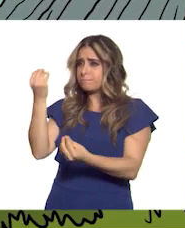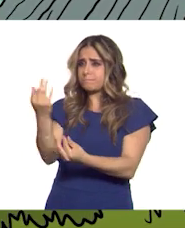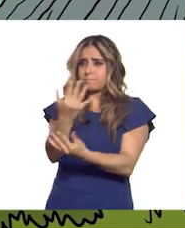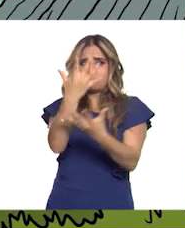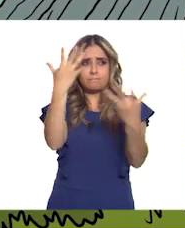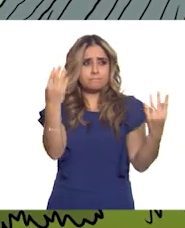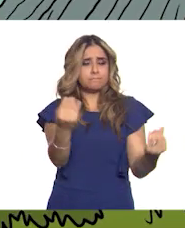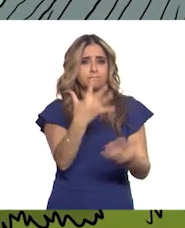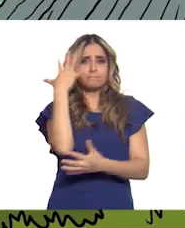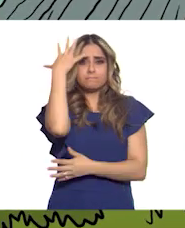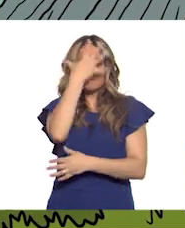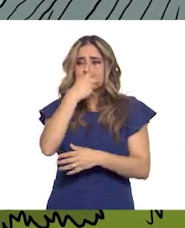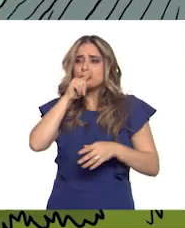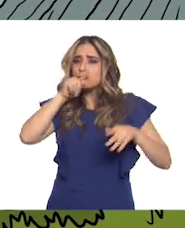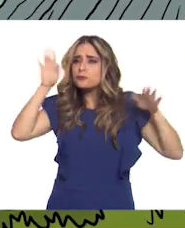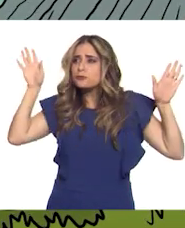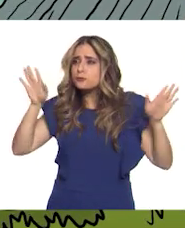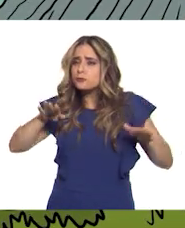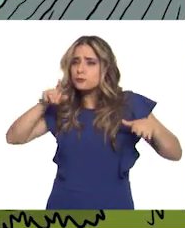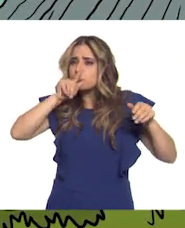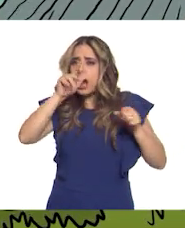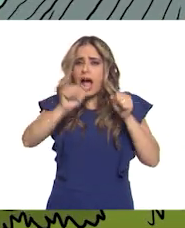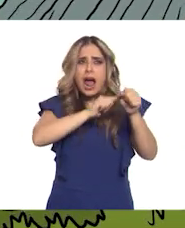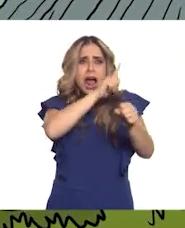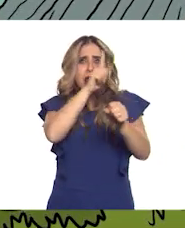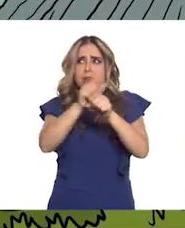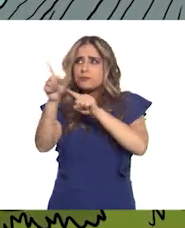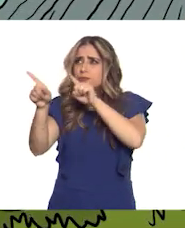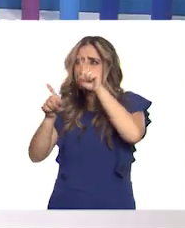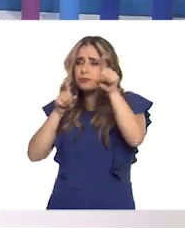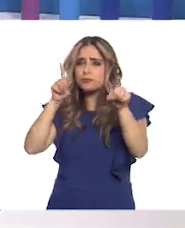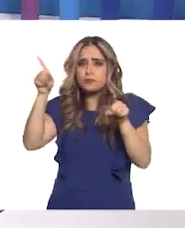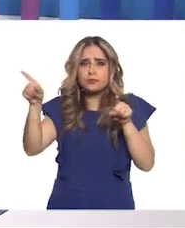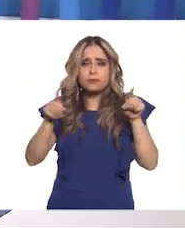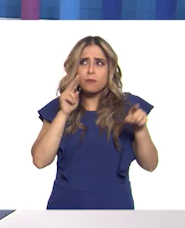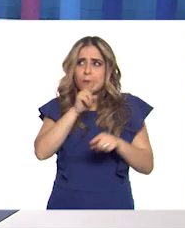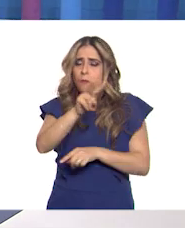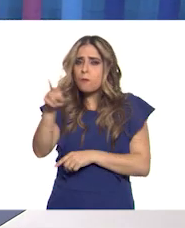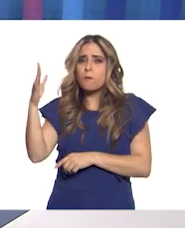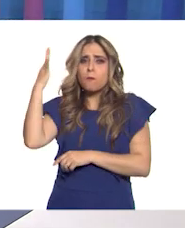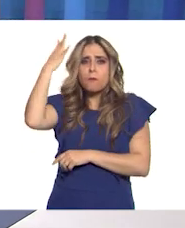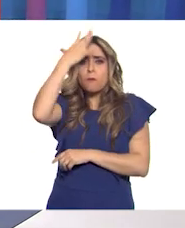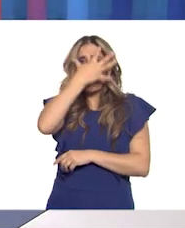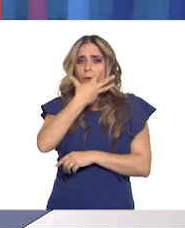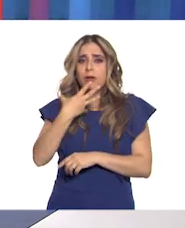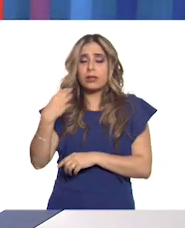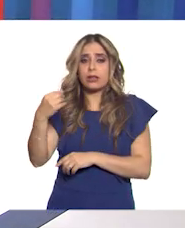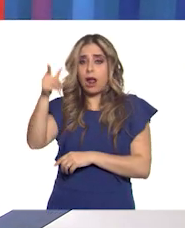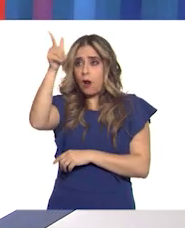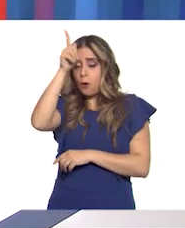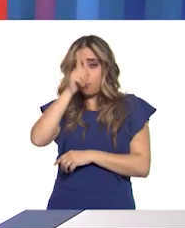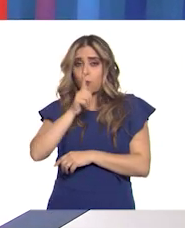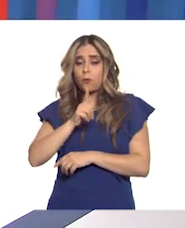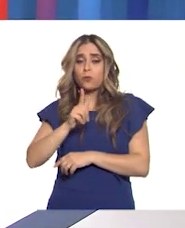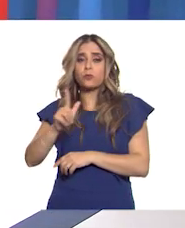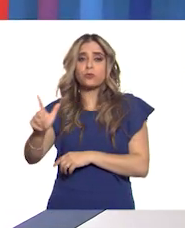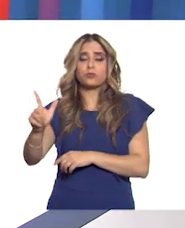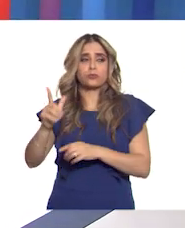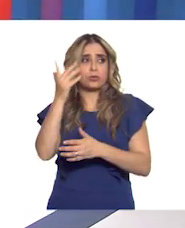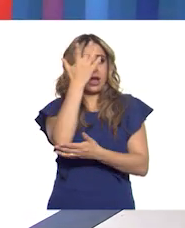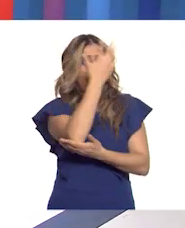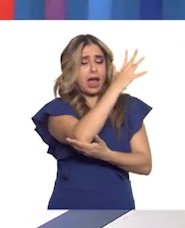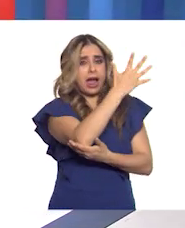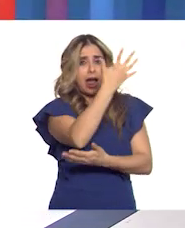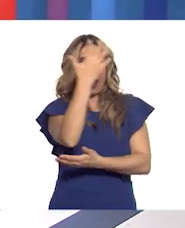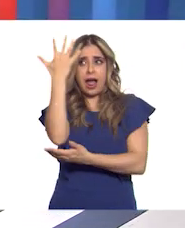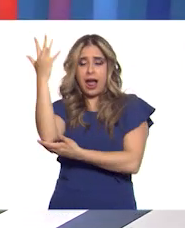de trinos y de abejas. Era una grande y santa nupcia la que celebraba la luz, y en el árbol la savia